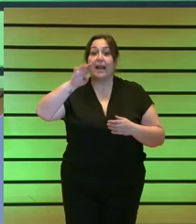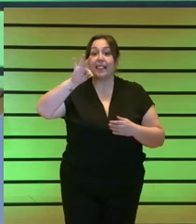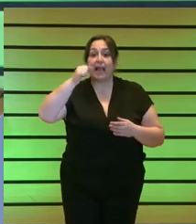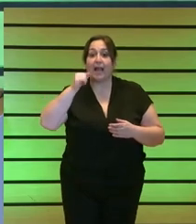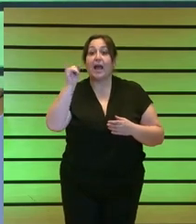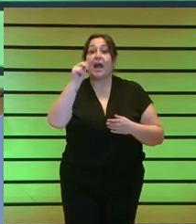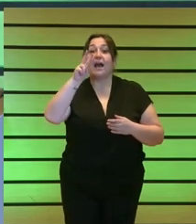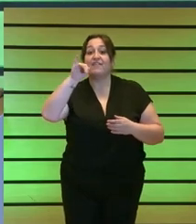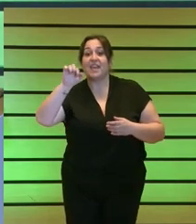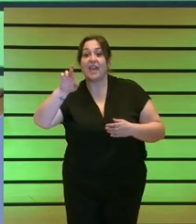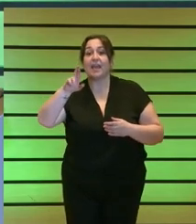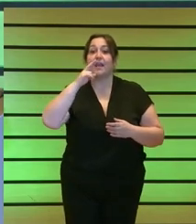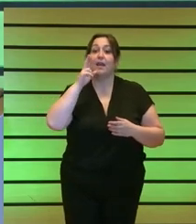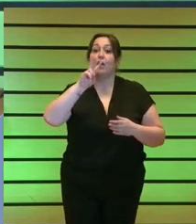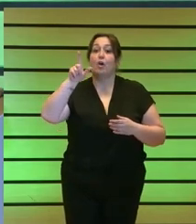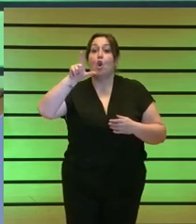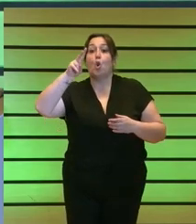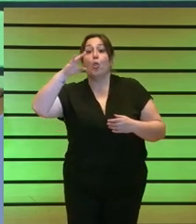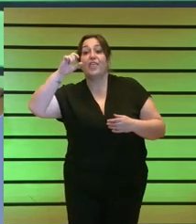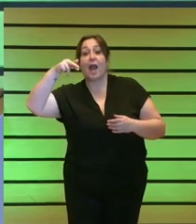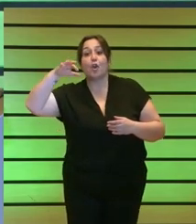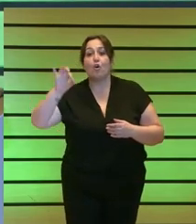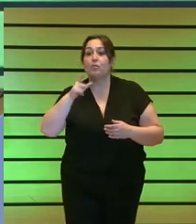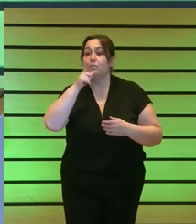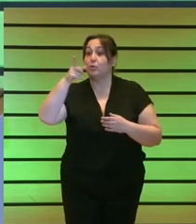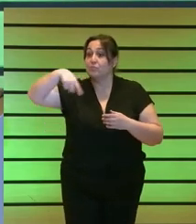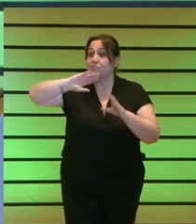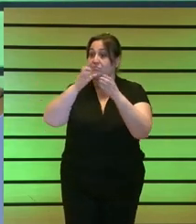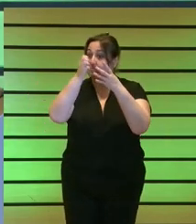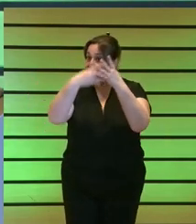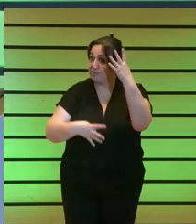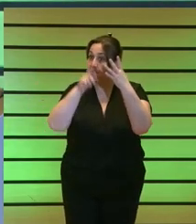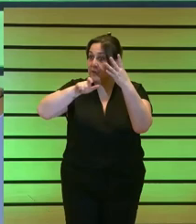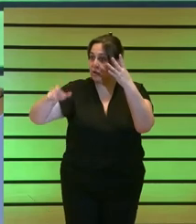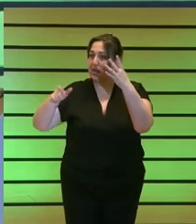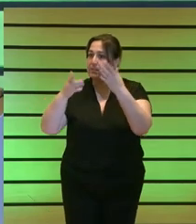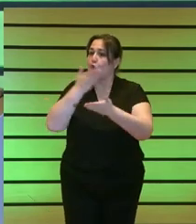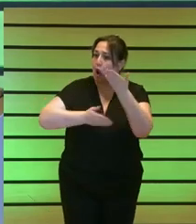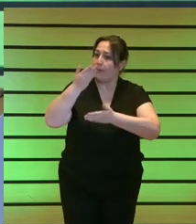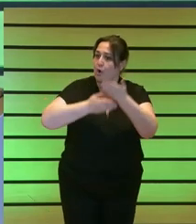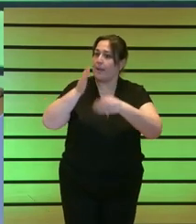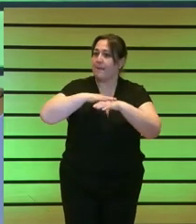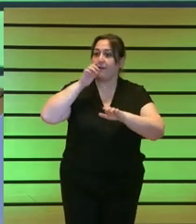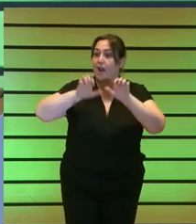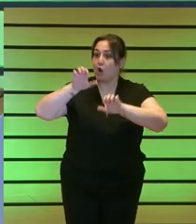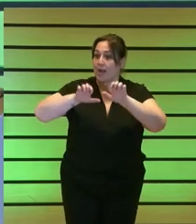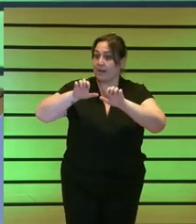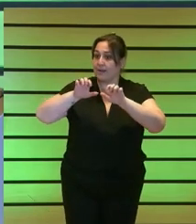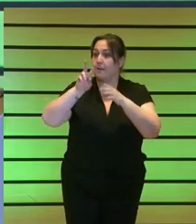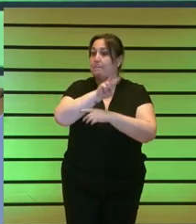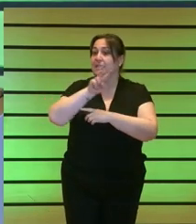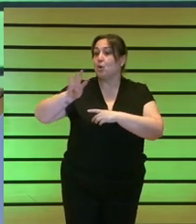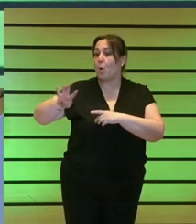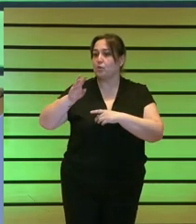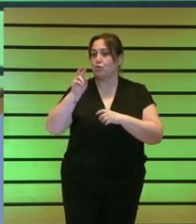a Javier Gómez a Javier albor y a Luciano poyato porque han contribuido a valorar estas 24 buenas prácticas y